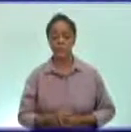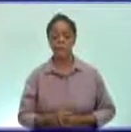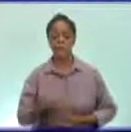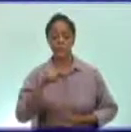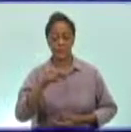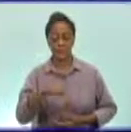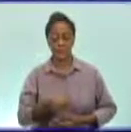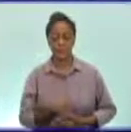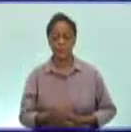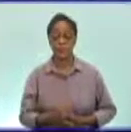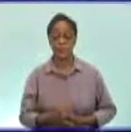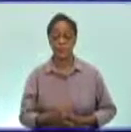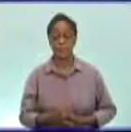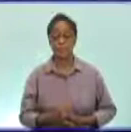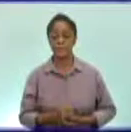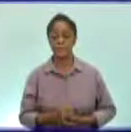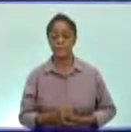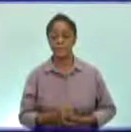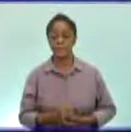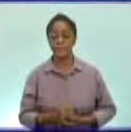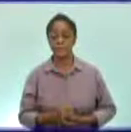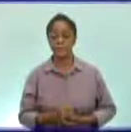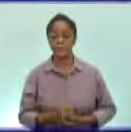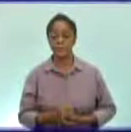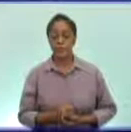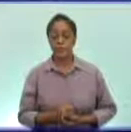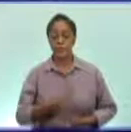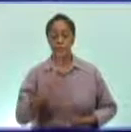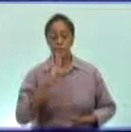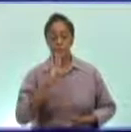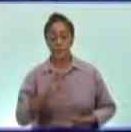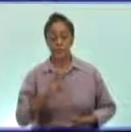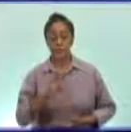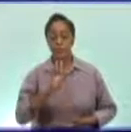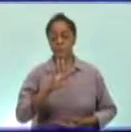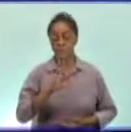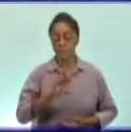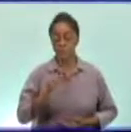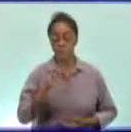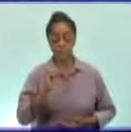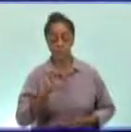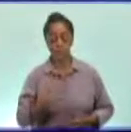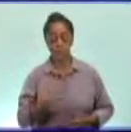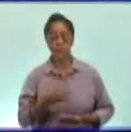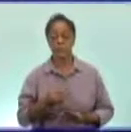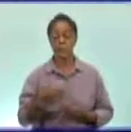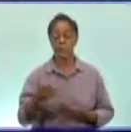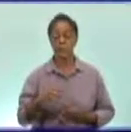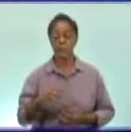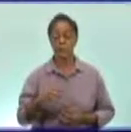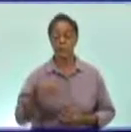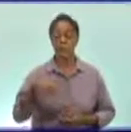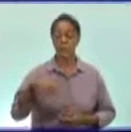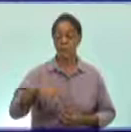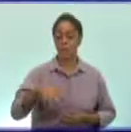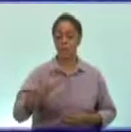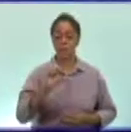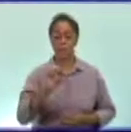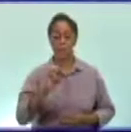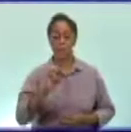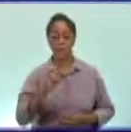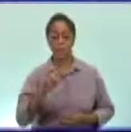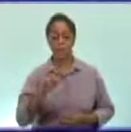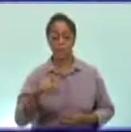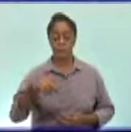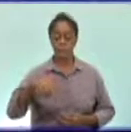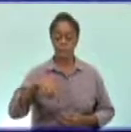Ahora, los 4 de los 5 reinos presentan locomoción.